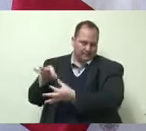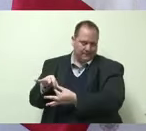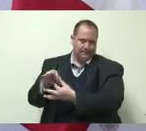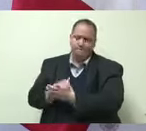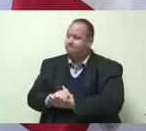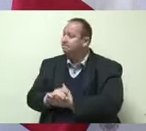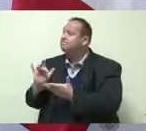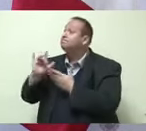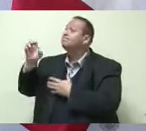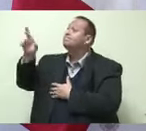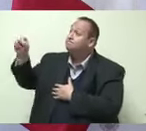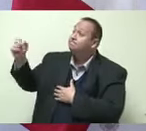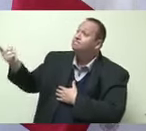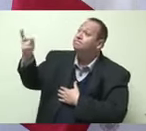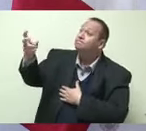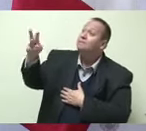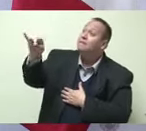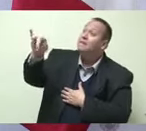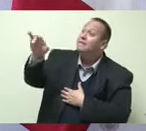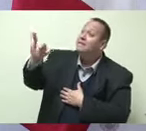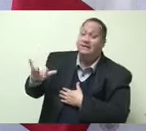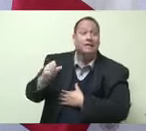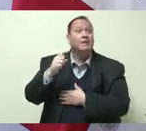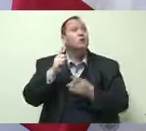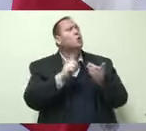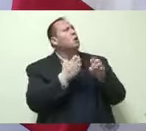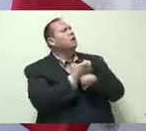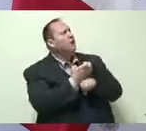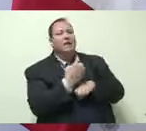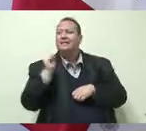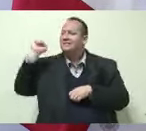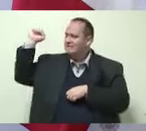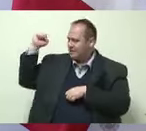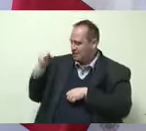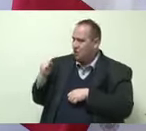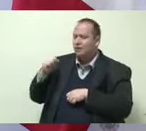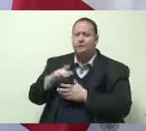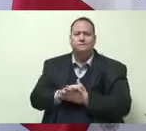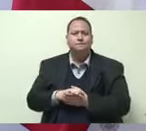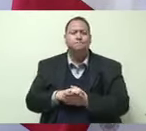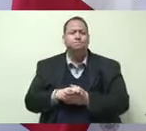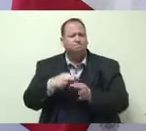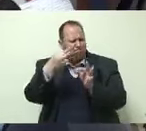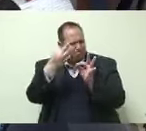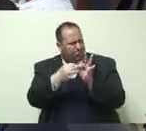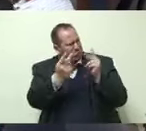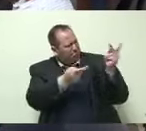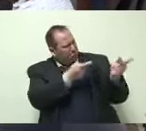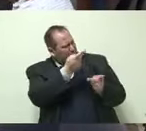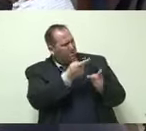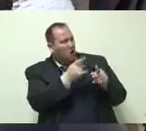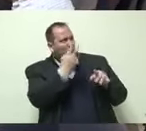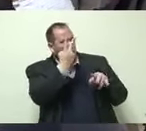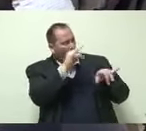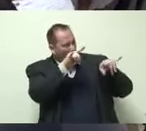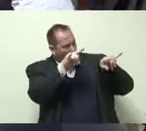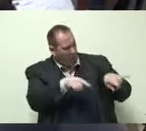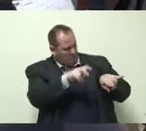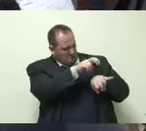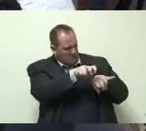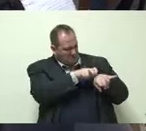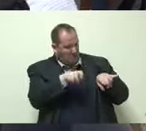Gracias. Adelante, Eras, y después Mitzi. ¿El estado de dónde? Sinaloa. Nada más para precisar, ¿viajaban en dos vehículos